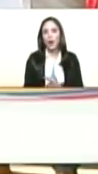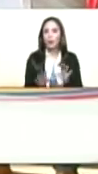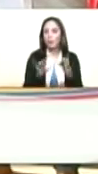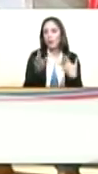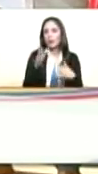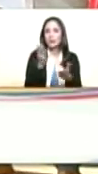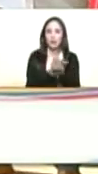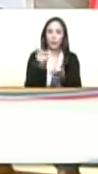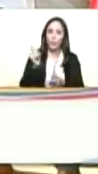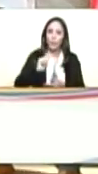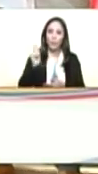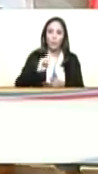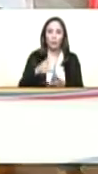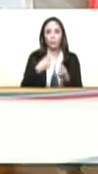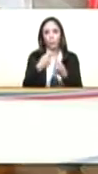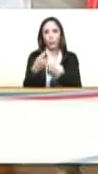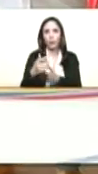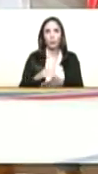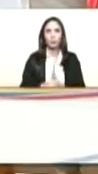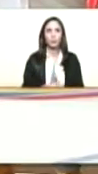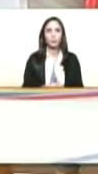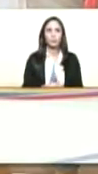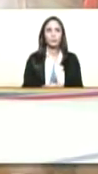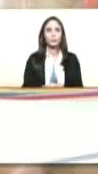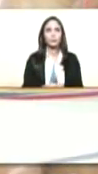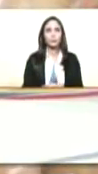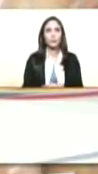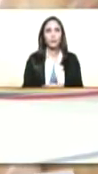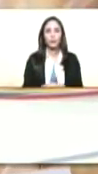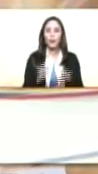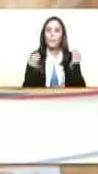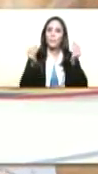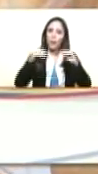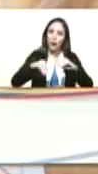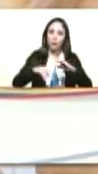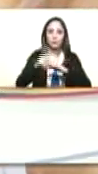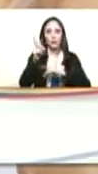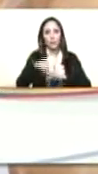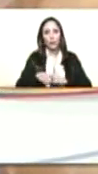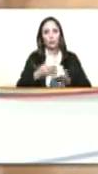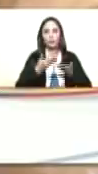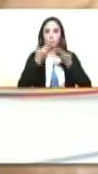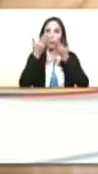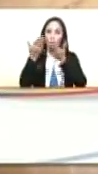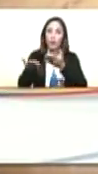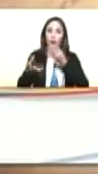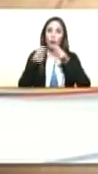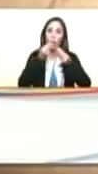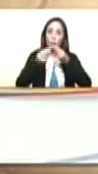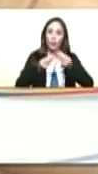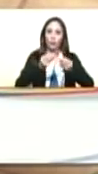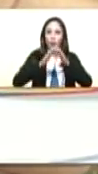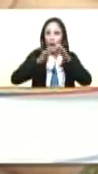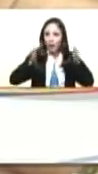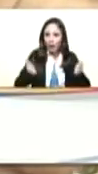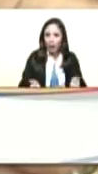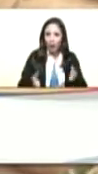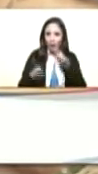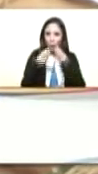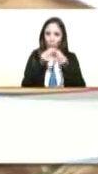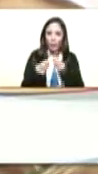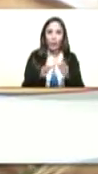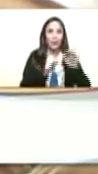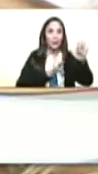sin libre de polvo y paja, como dicen. Pero el hogar de ella debe llegar el CLAP integral cada 15